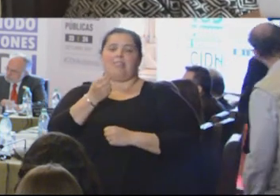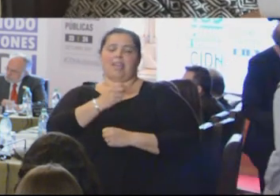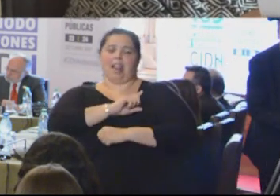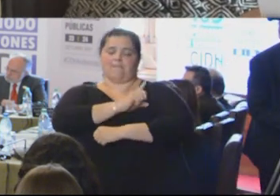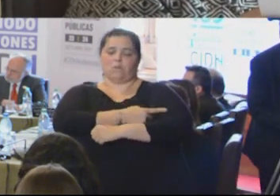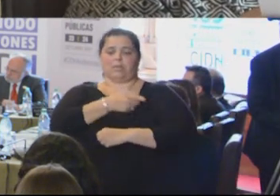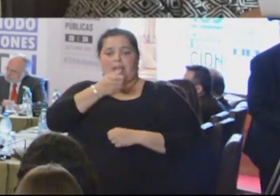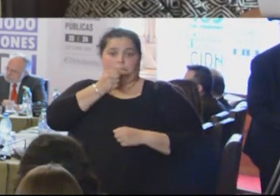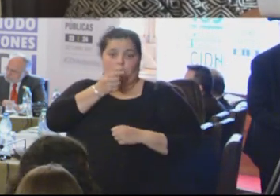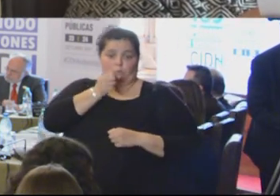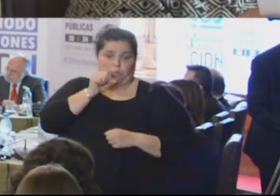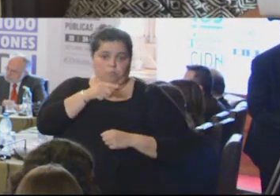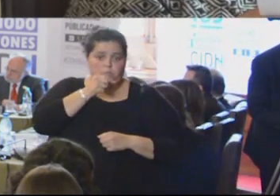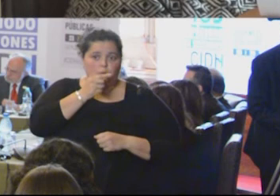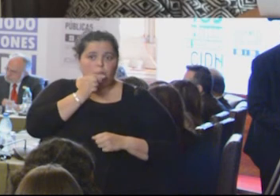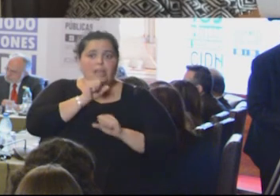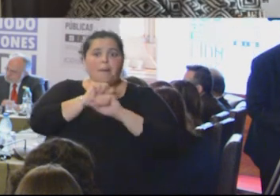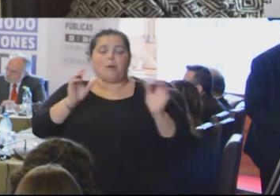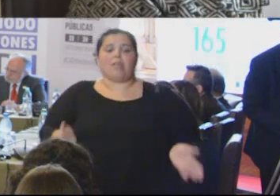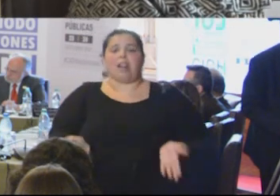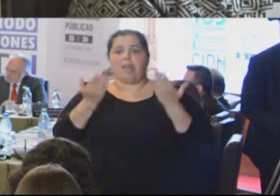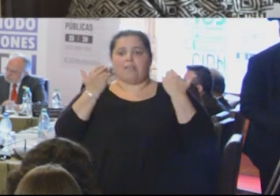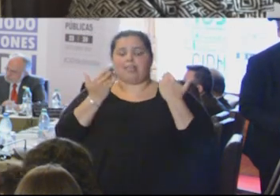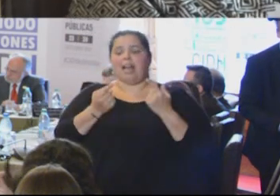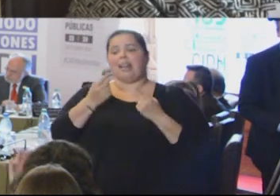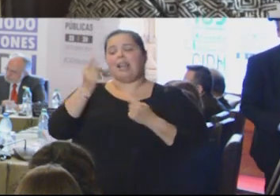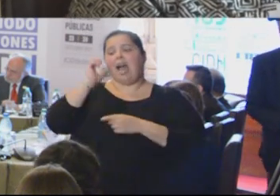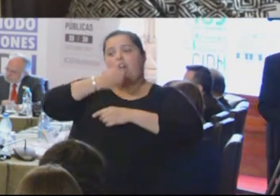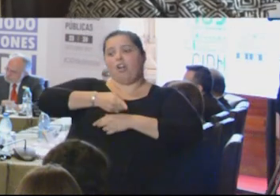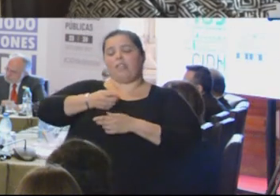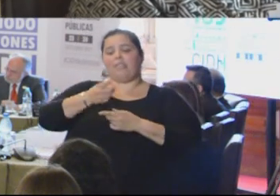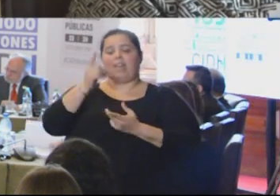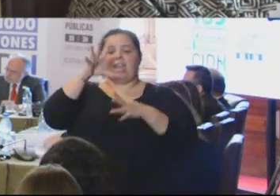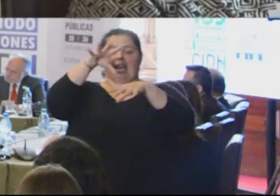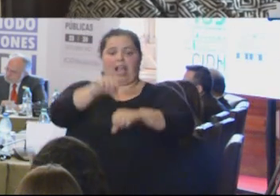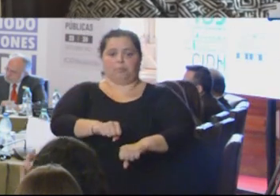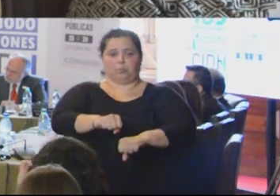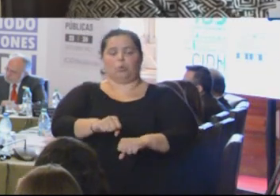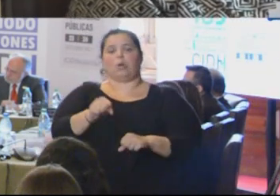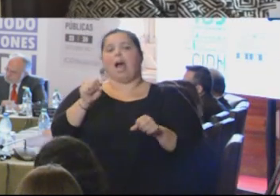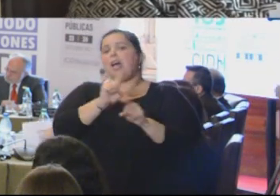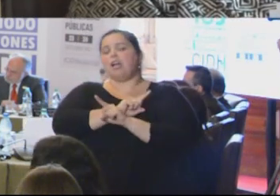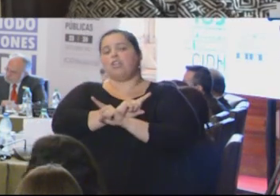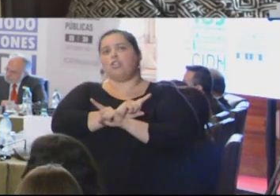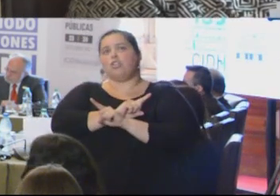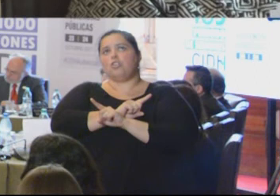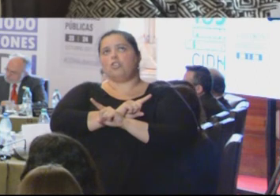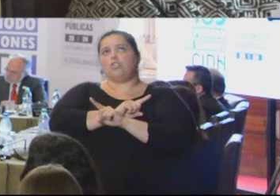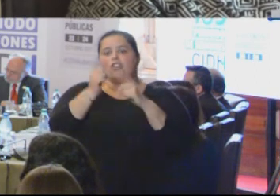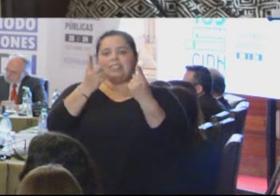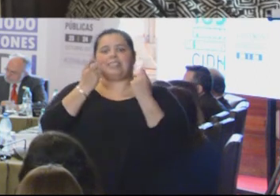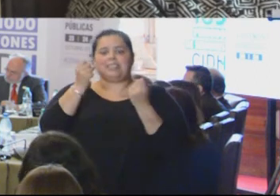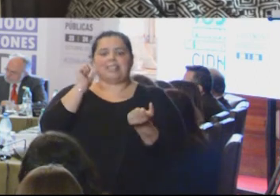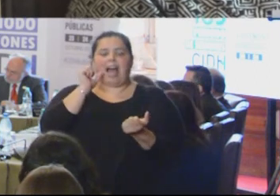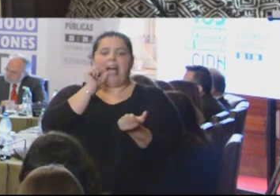solicitar el levantamiento de la medida de aseguramiento a la orden de captura es decir no se requiere que éste de estar detenido se